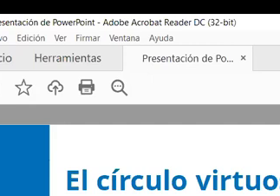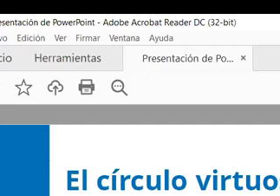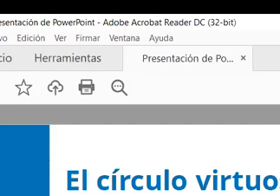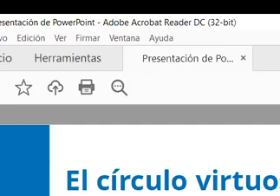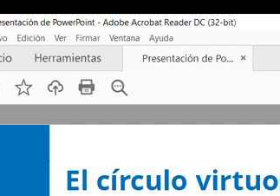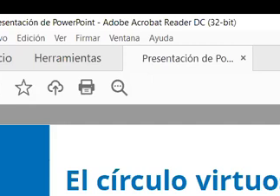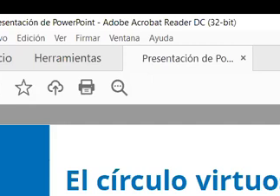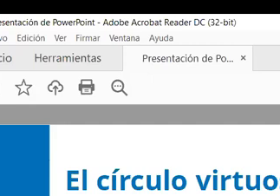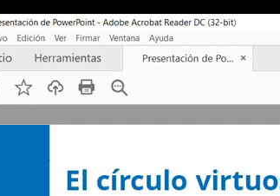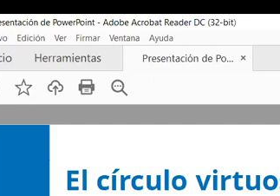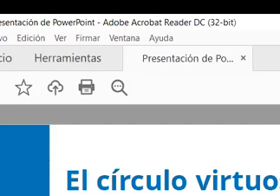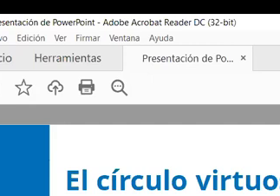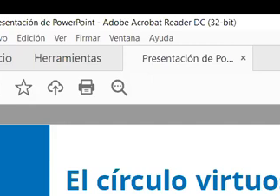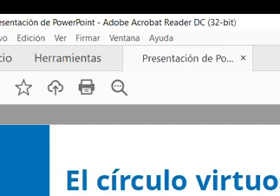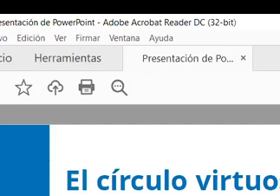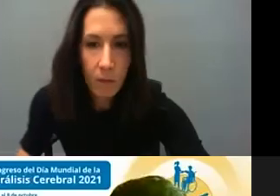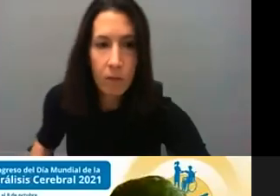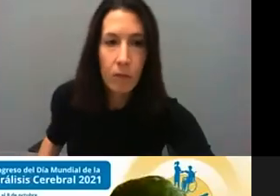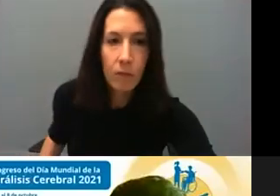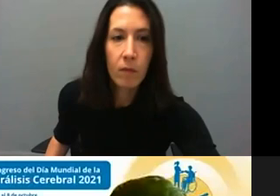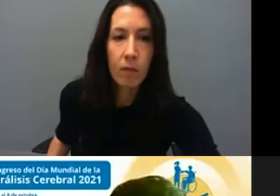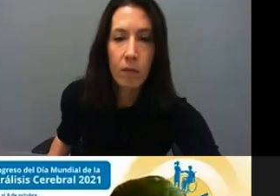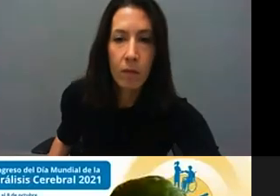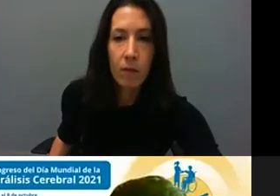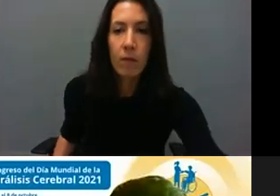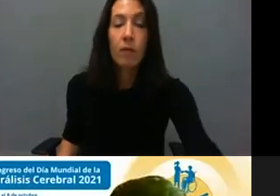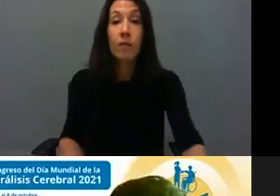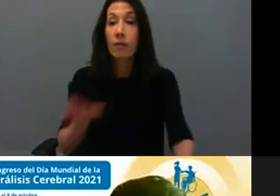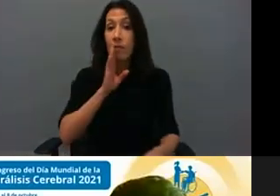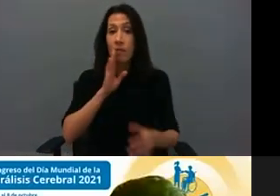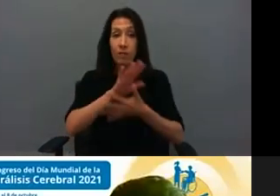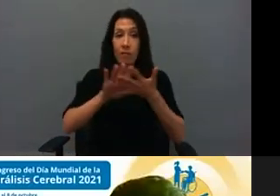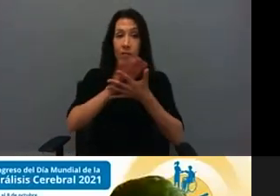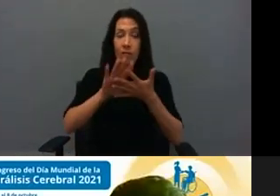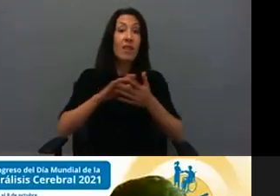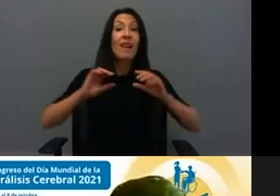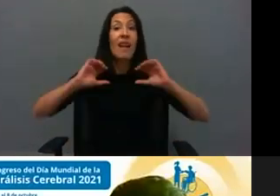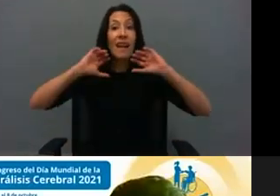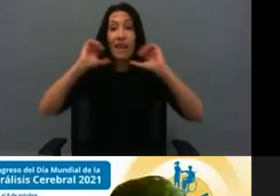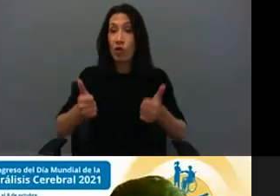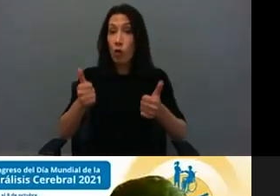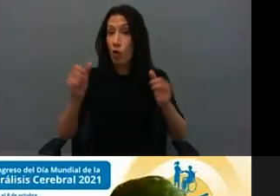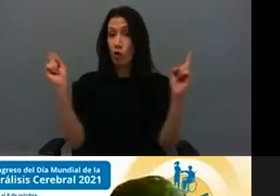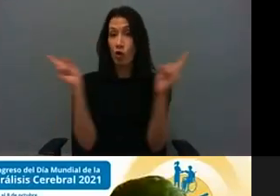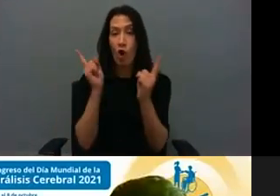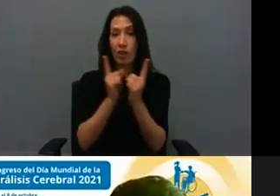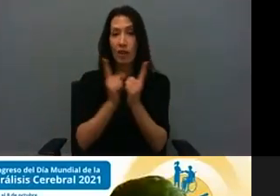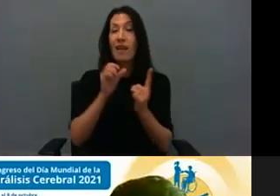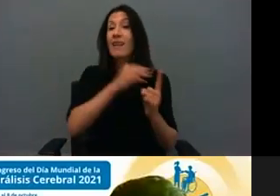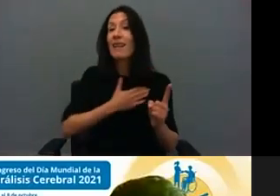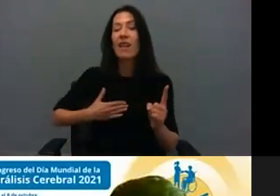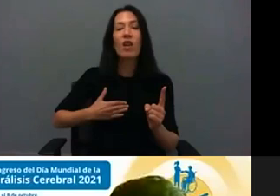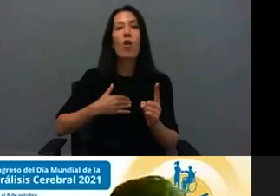Dicho esto, que es una pequeña introducción, vamos a dar la palabra a las